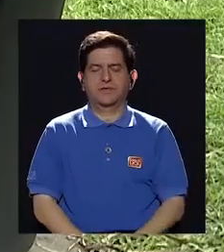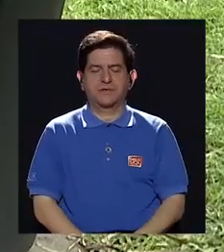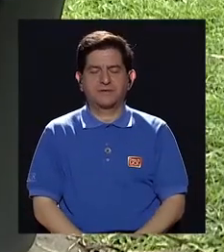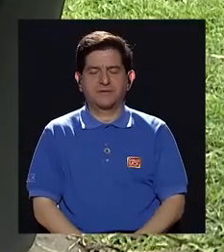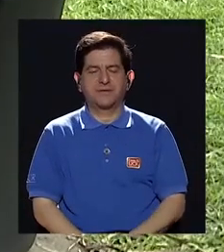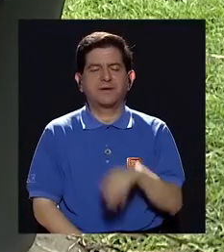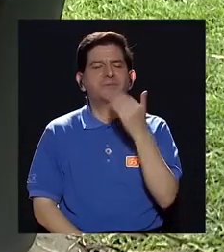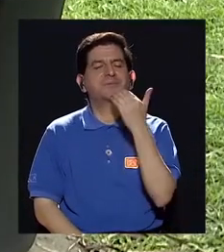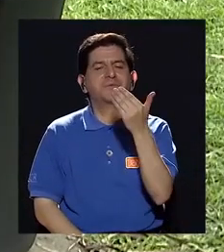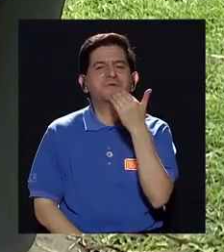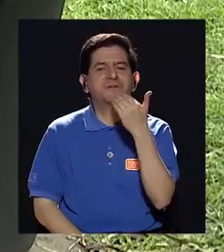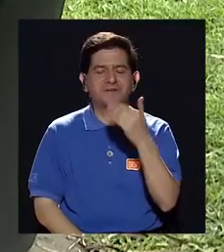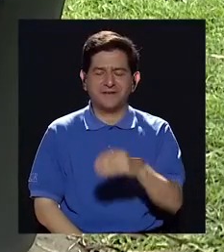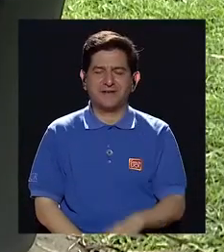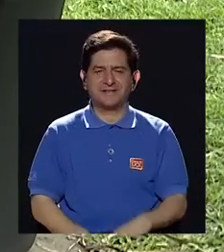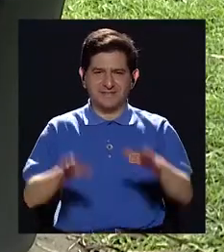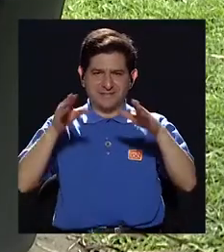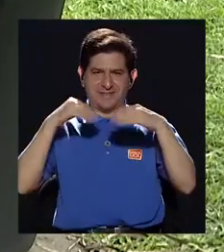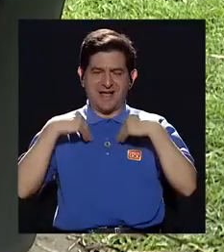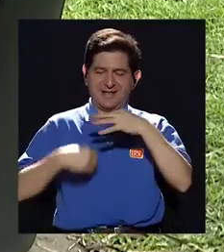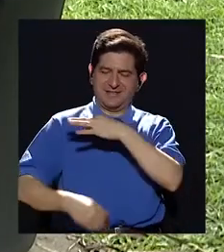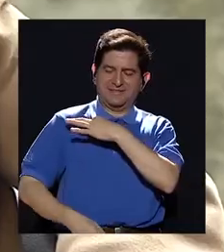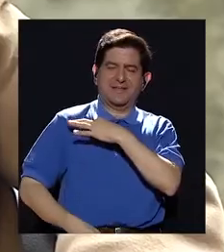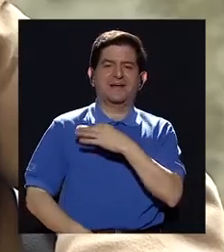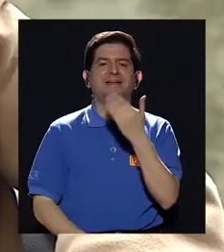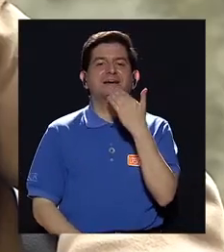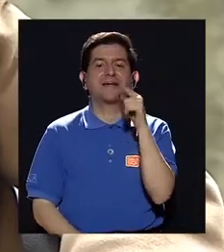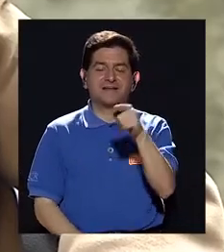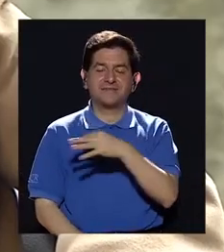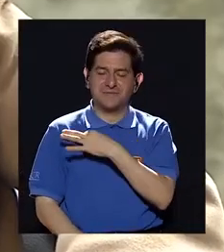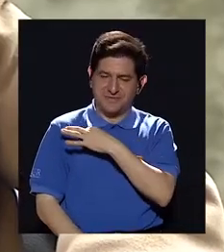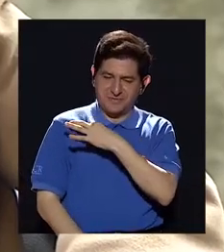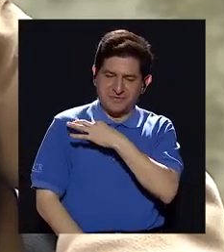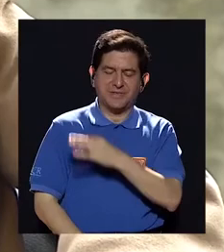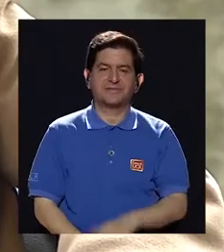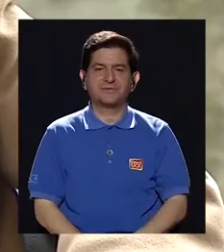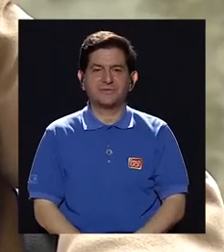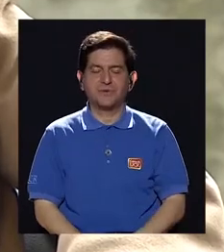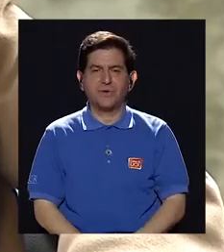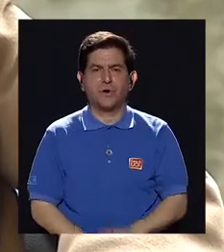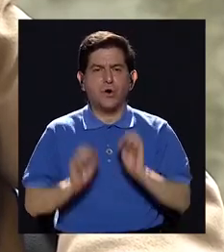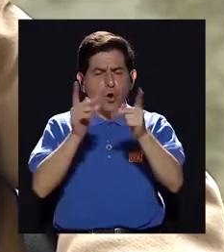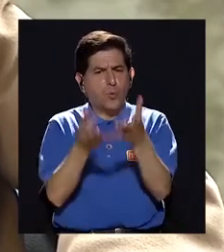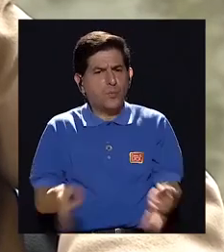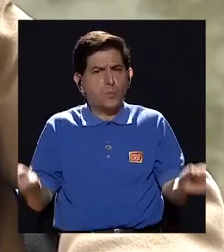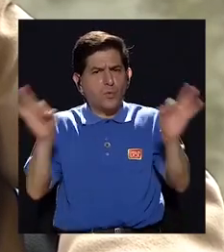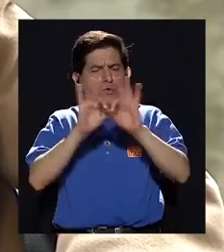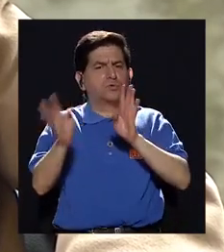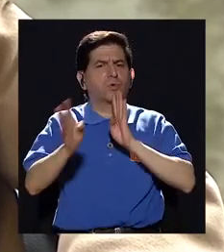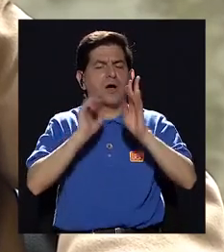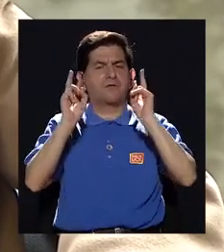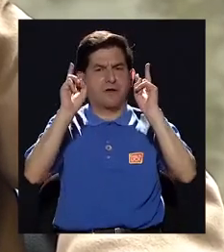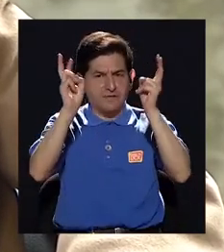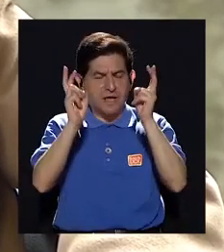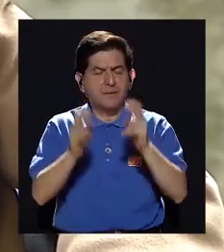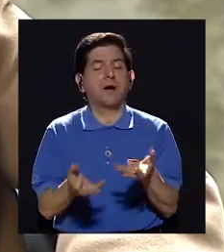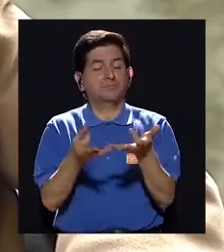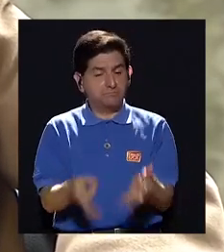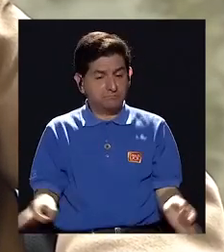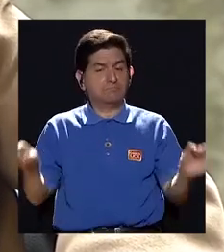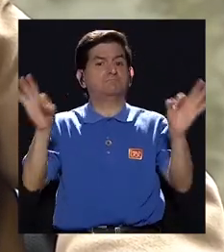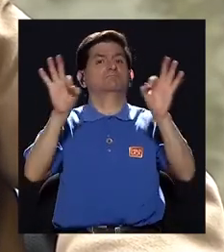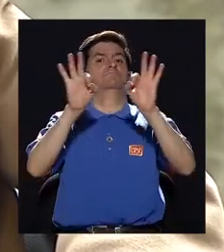Seidy, muchísimas gracias por aceptar la invitación. Gracias, gracias por invitarme. Es una gran oportunidad poder hablar de este tema